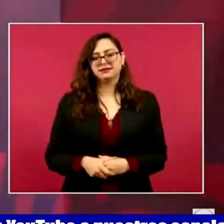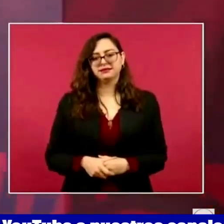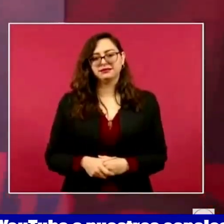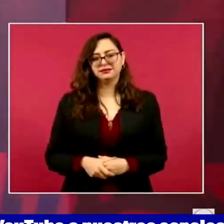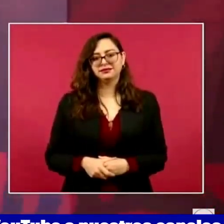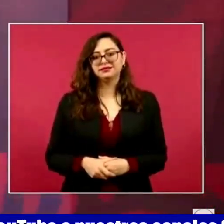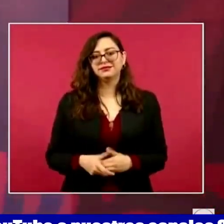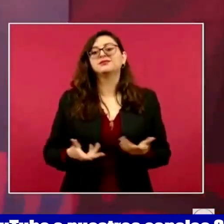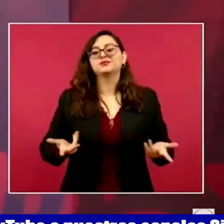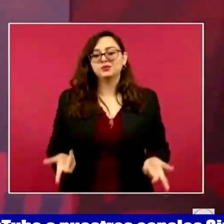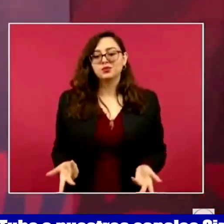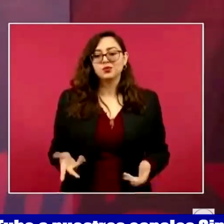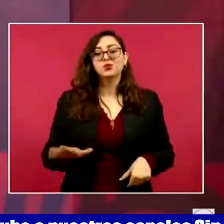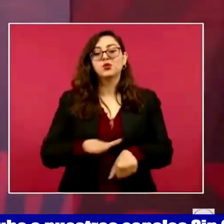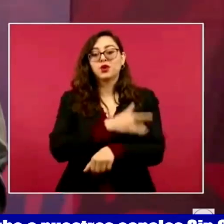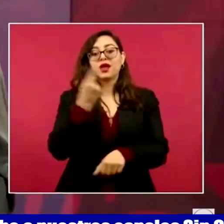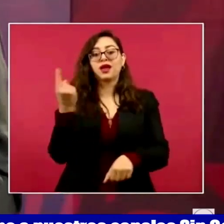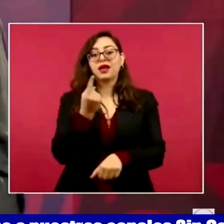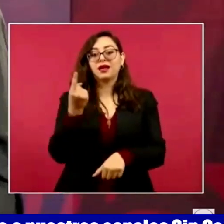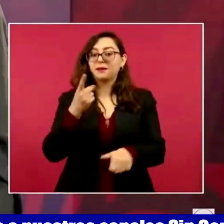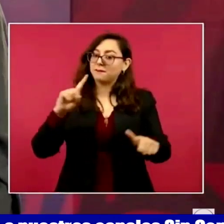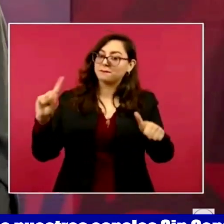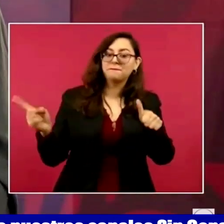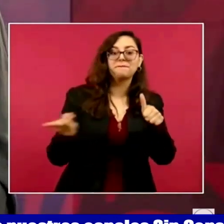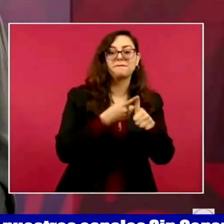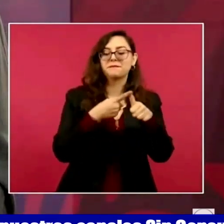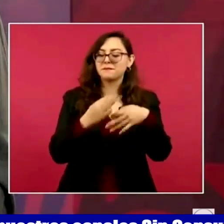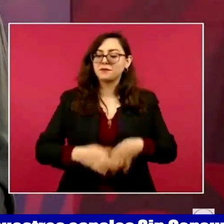¿Por qué? Se buscó la justicia.